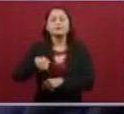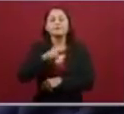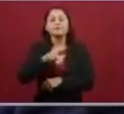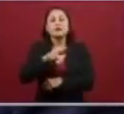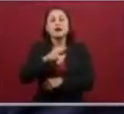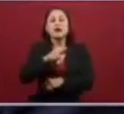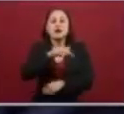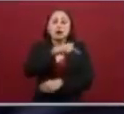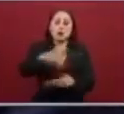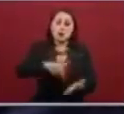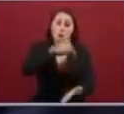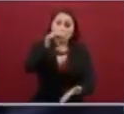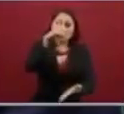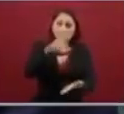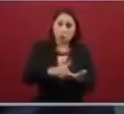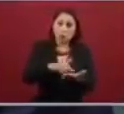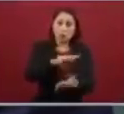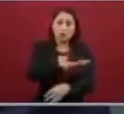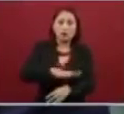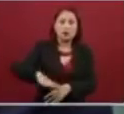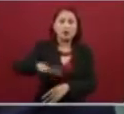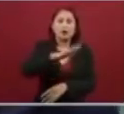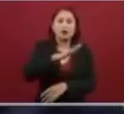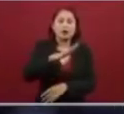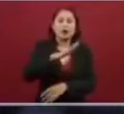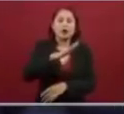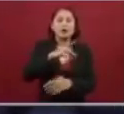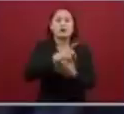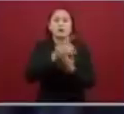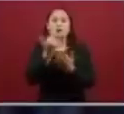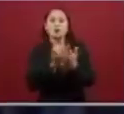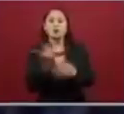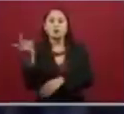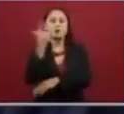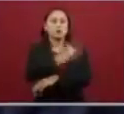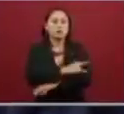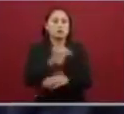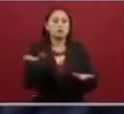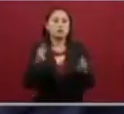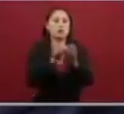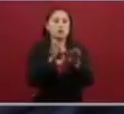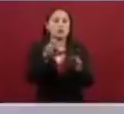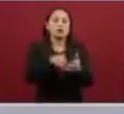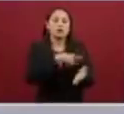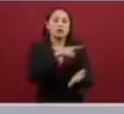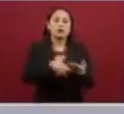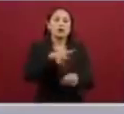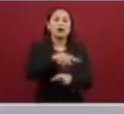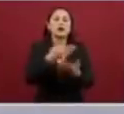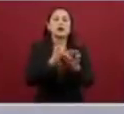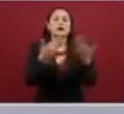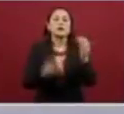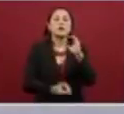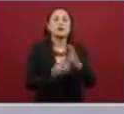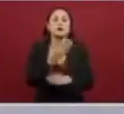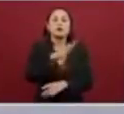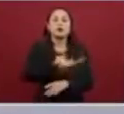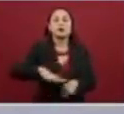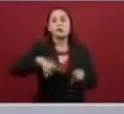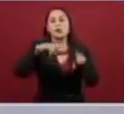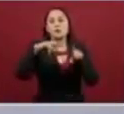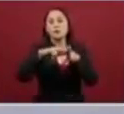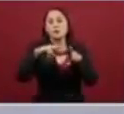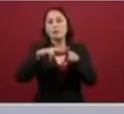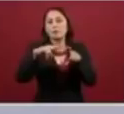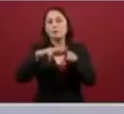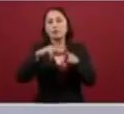el aeropuerto se convertirá en un parque ecológico y se rescatará el lago